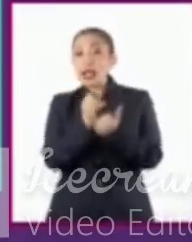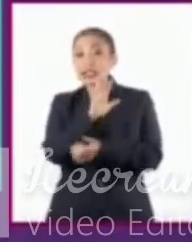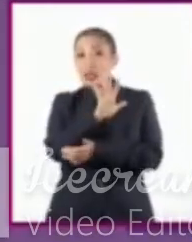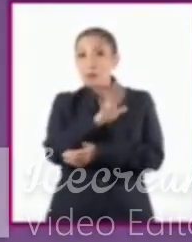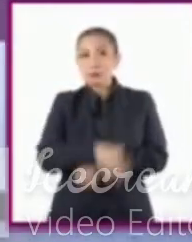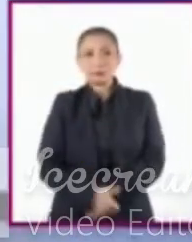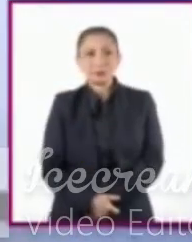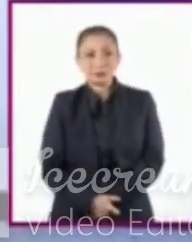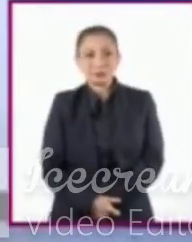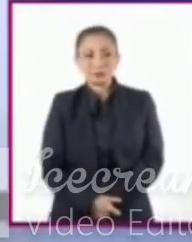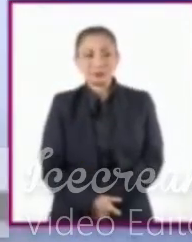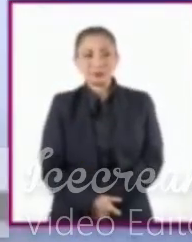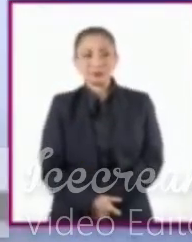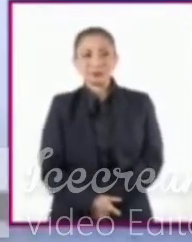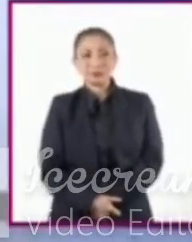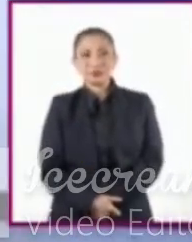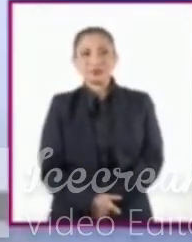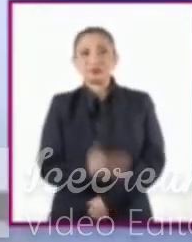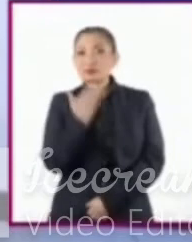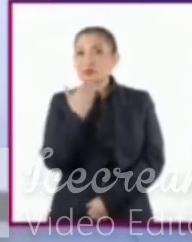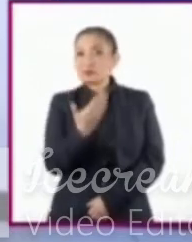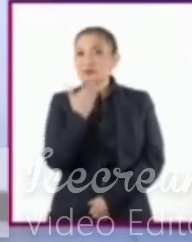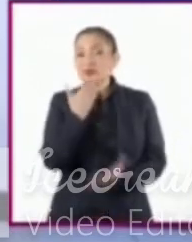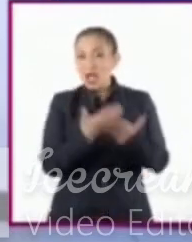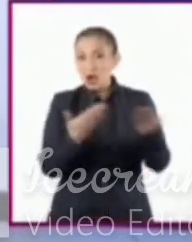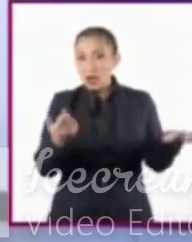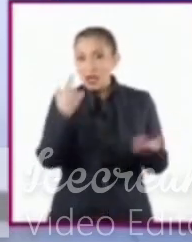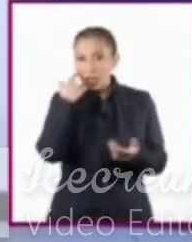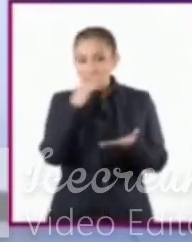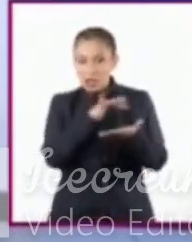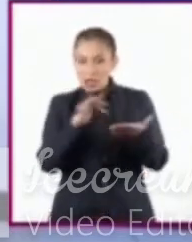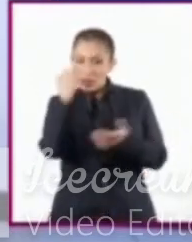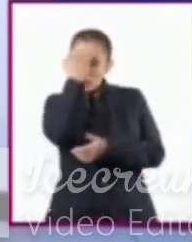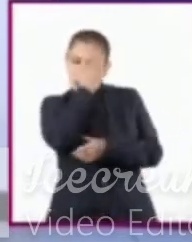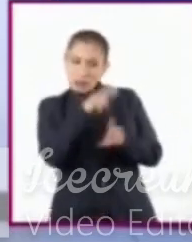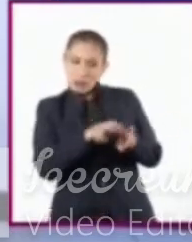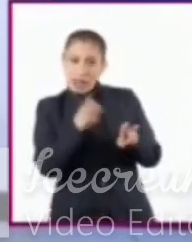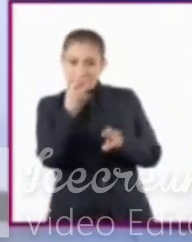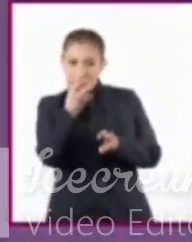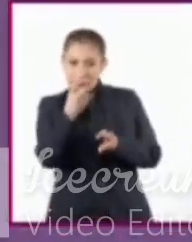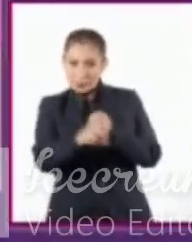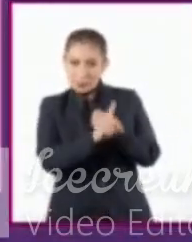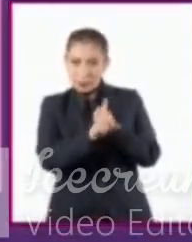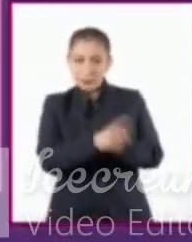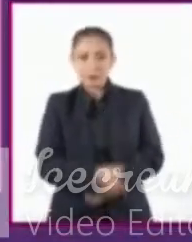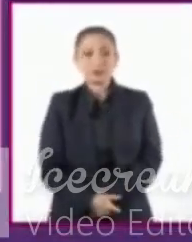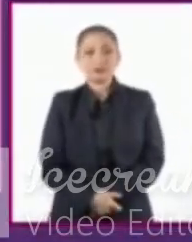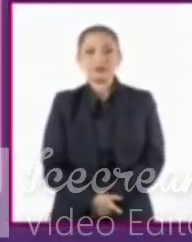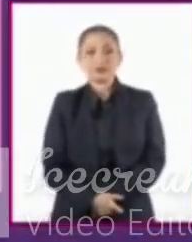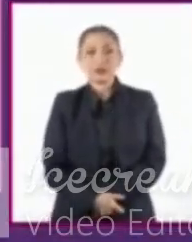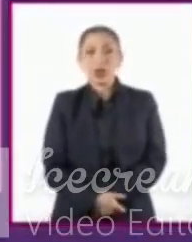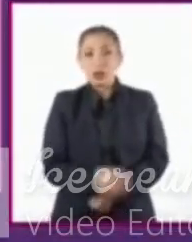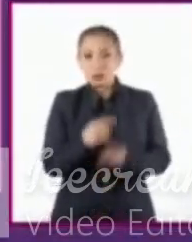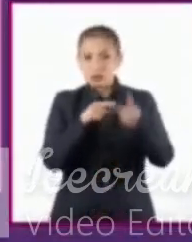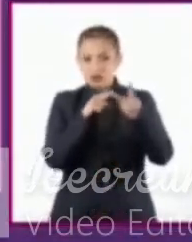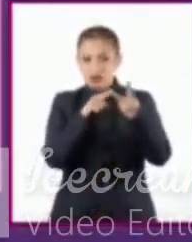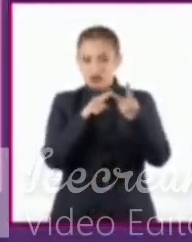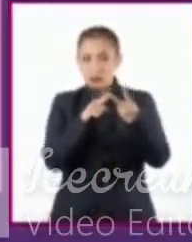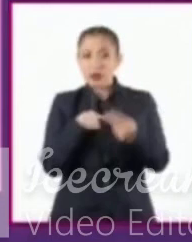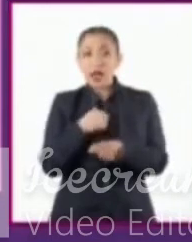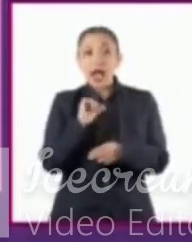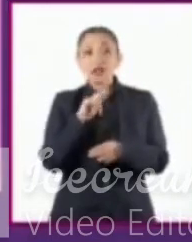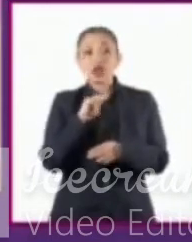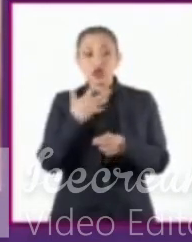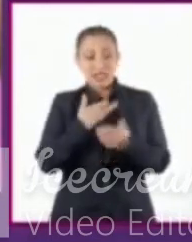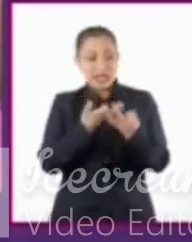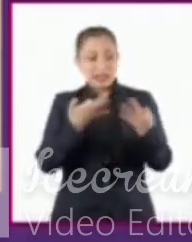5. Muy bien, ahora lean y analicen la siguiente situación. Situación 2. Don Antonio